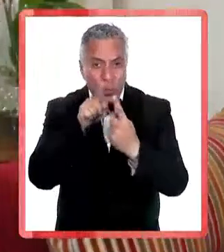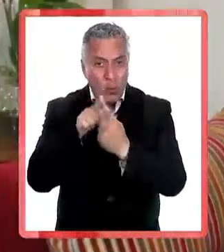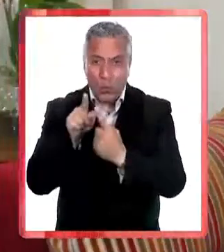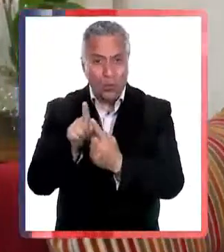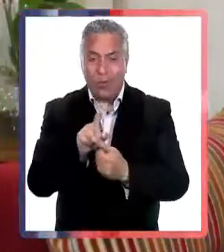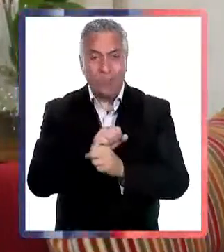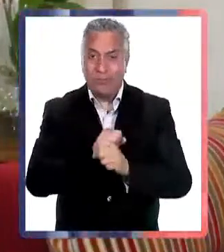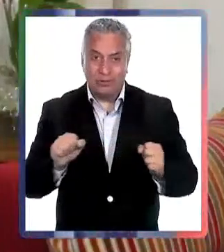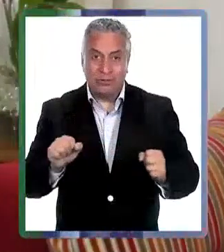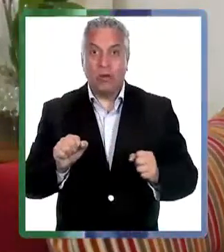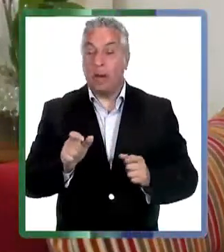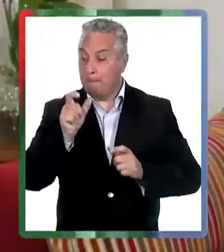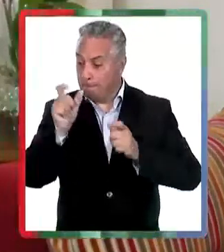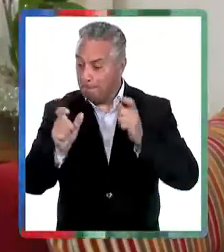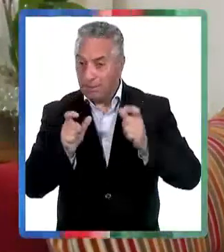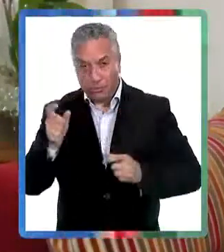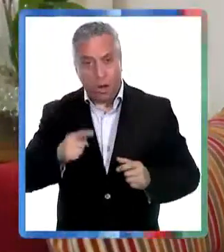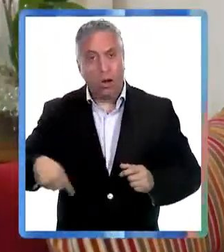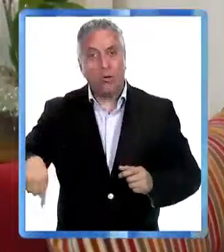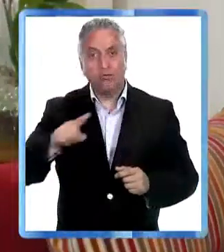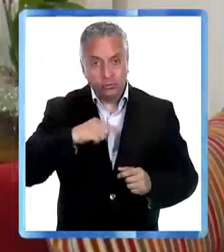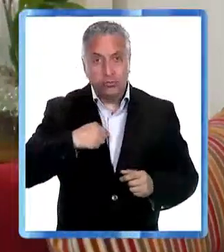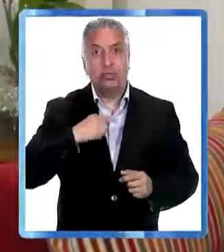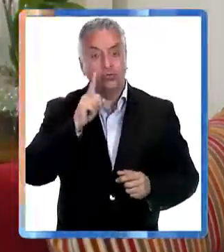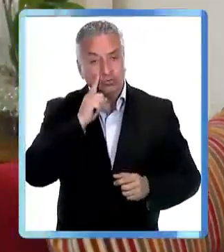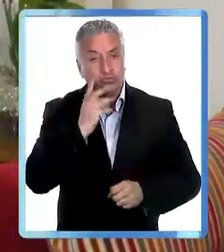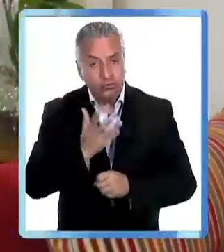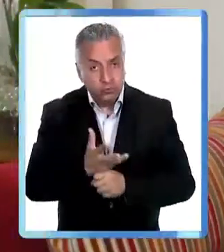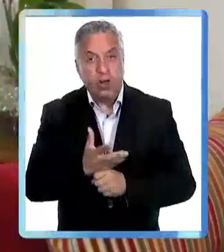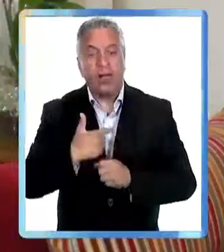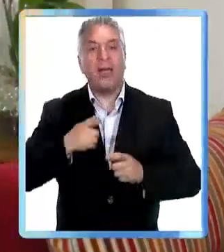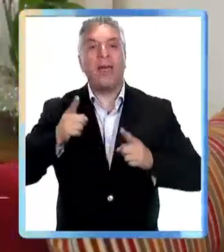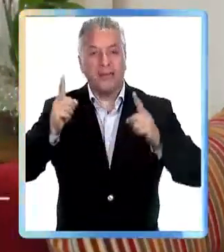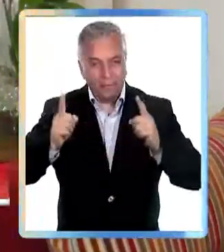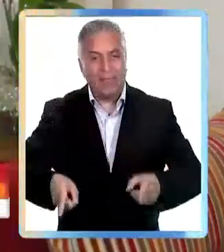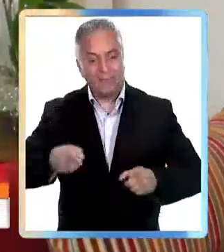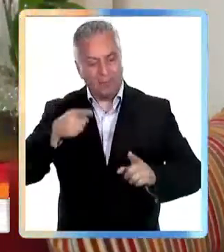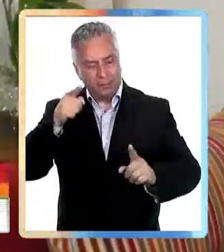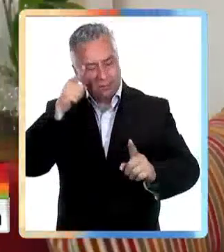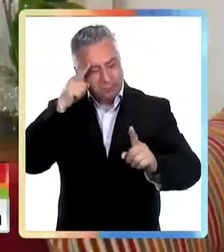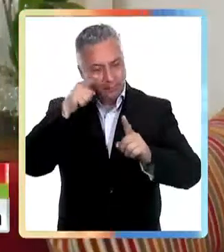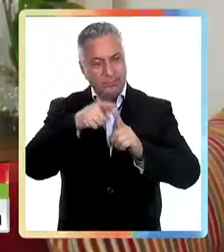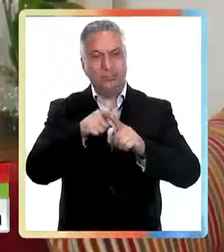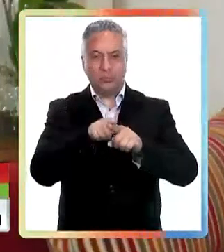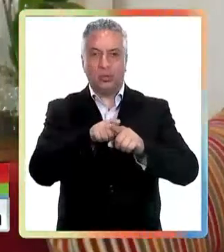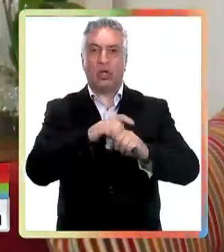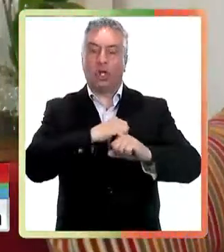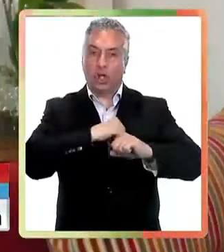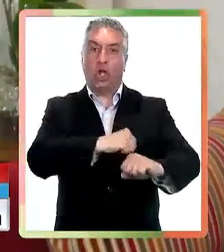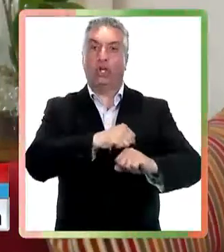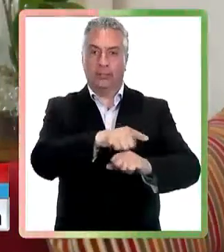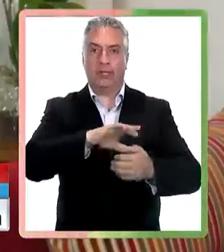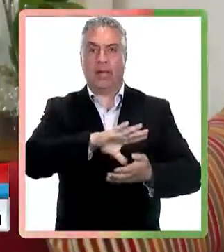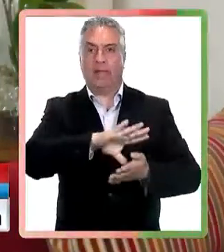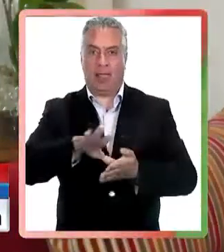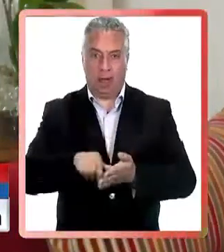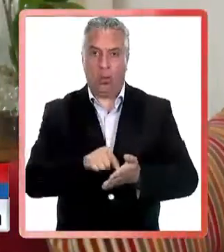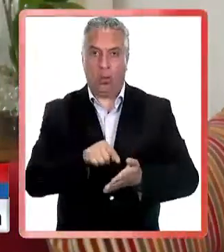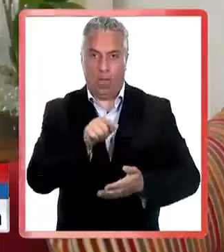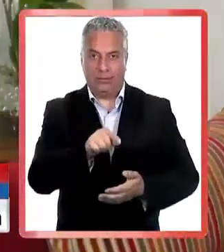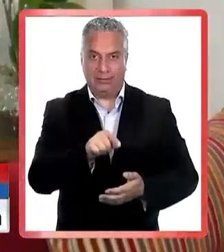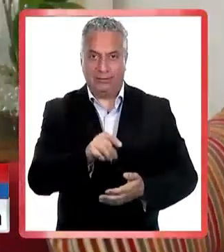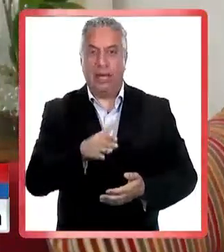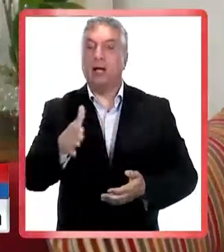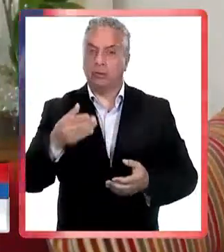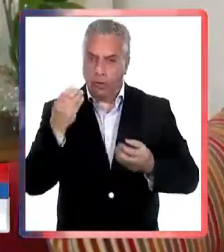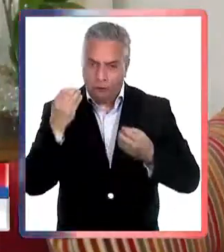las personas que disponemos, tenemos que ser capaces de apuntar al combate de la delincuencia, y para eso tenemos que